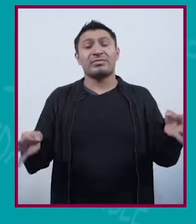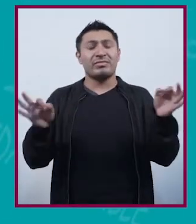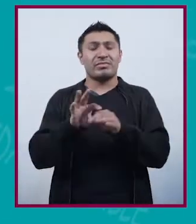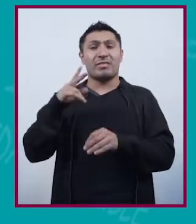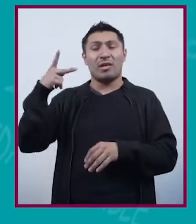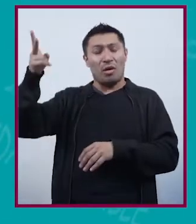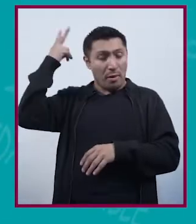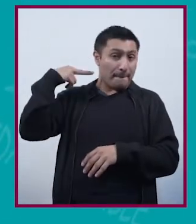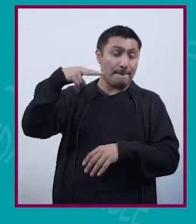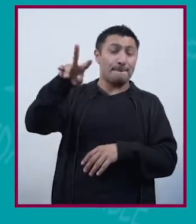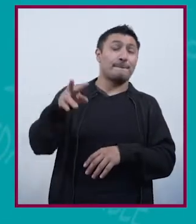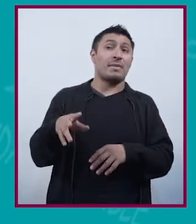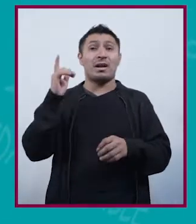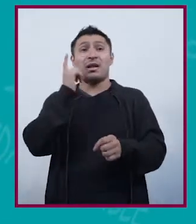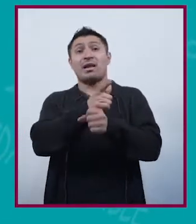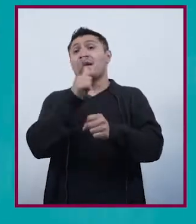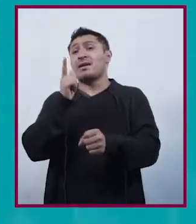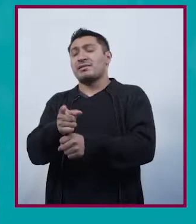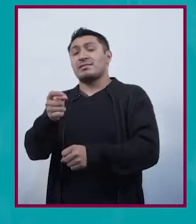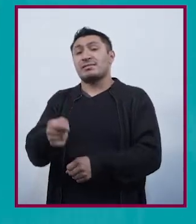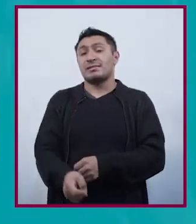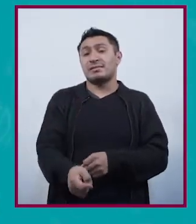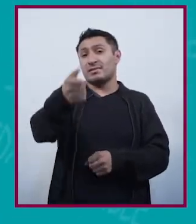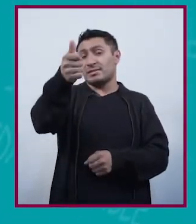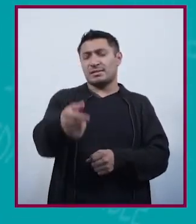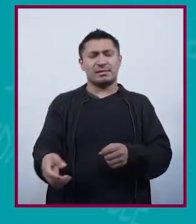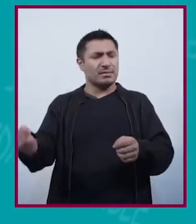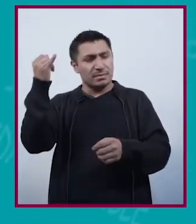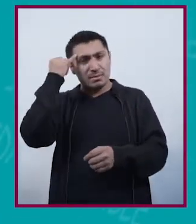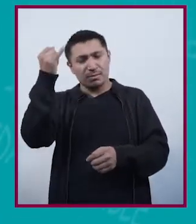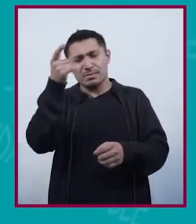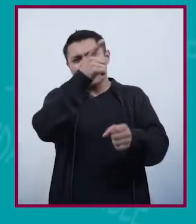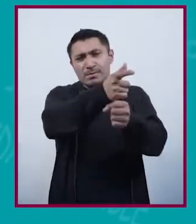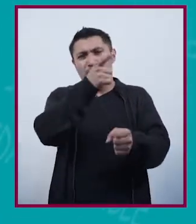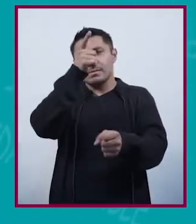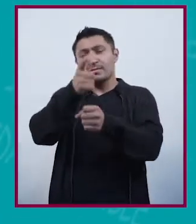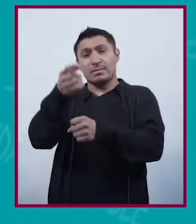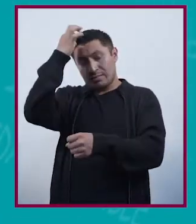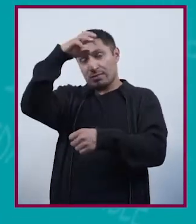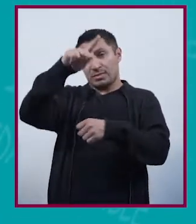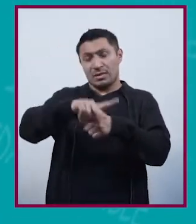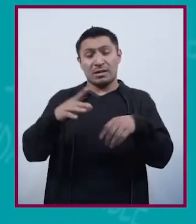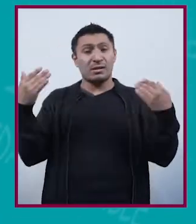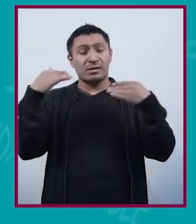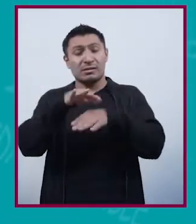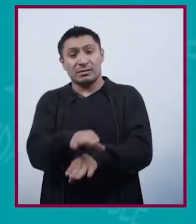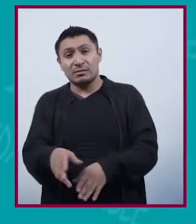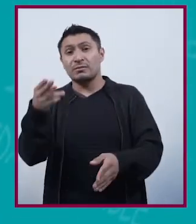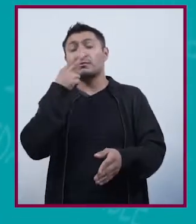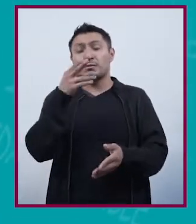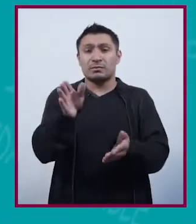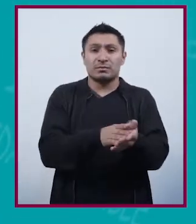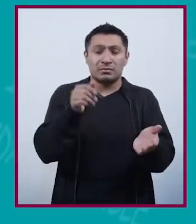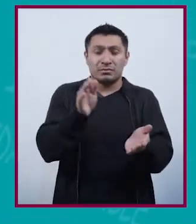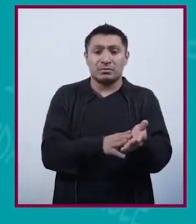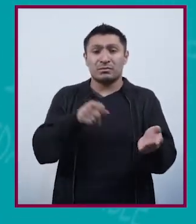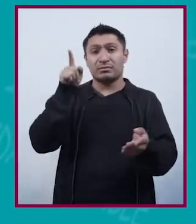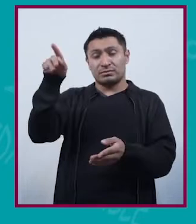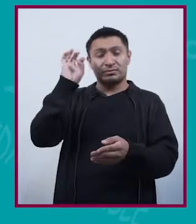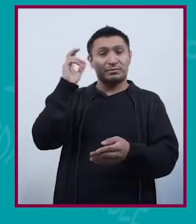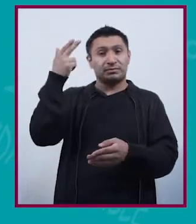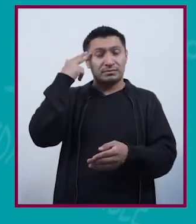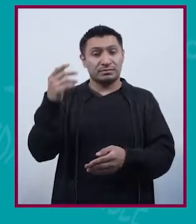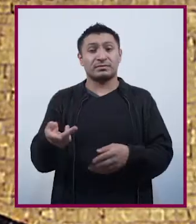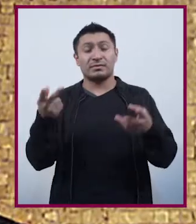realizó a lo largo de su travesía contienen las primeras referencias que existen en Europa sobre la producción y el uso del papel moneda